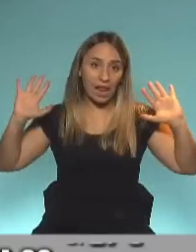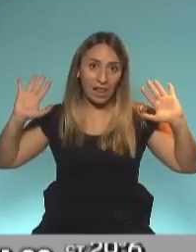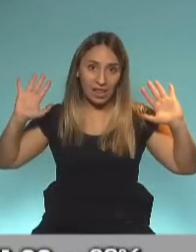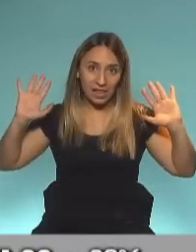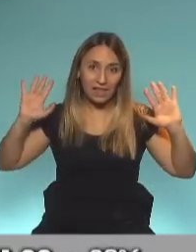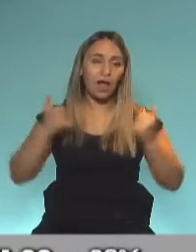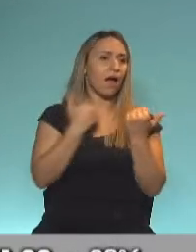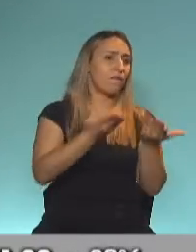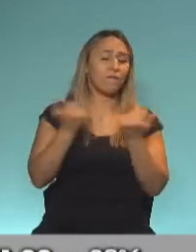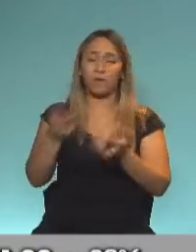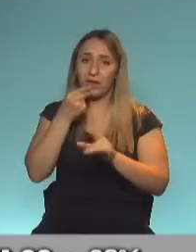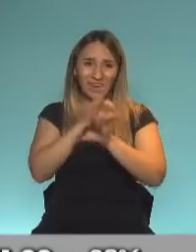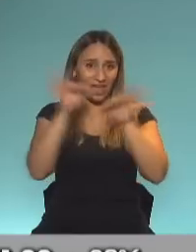objetivamente.